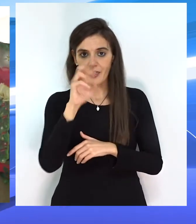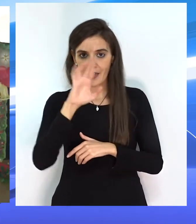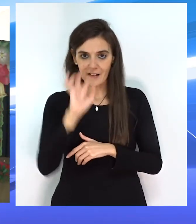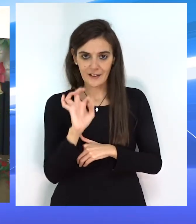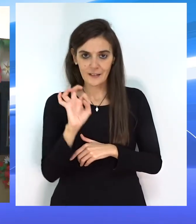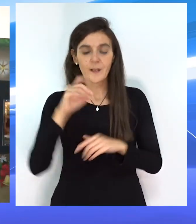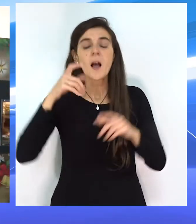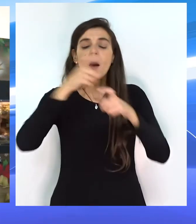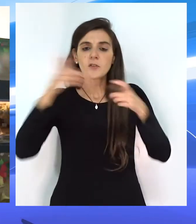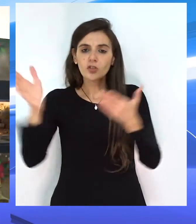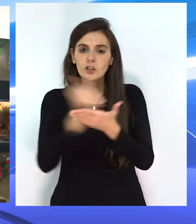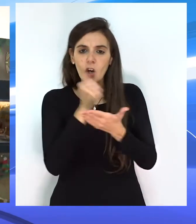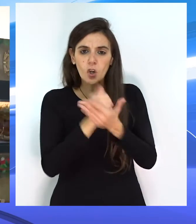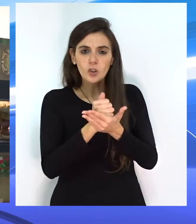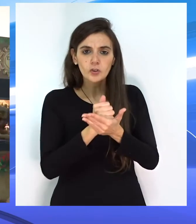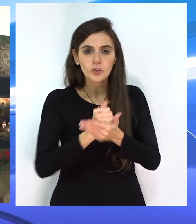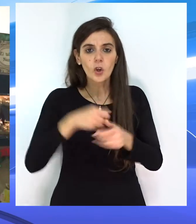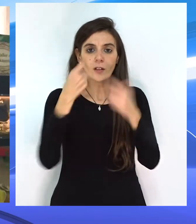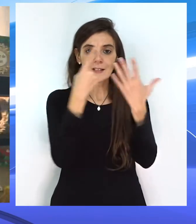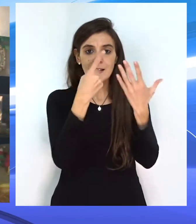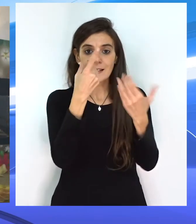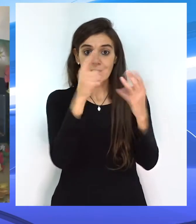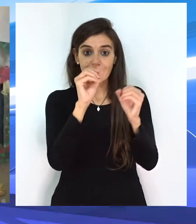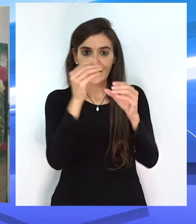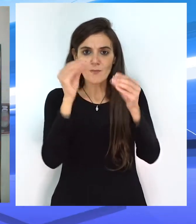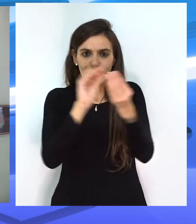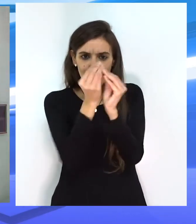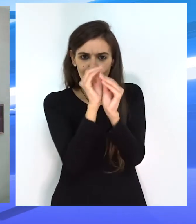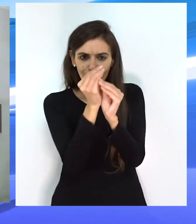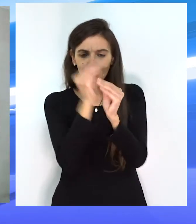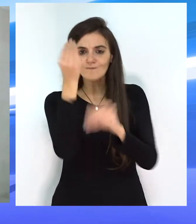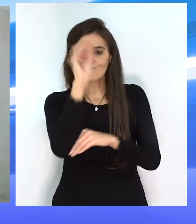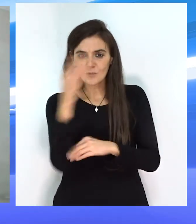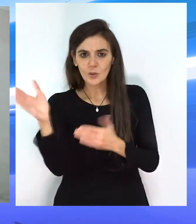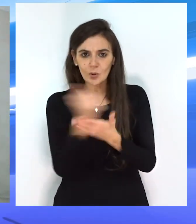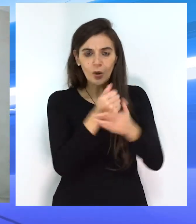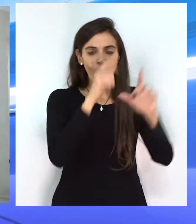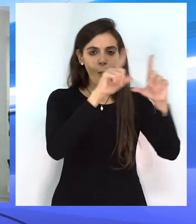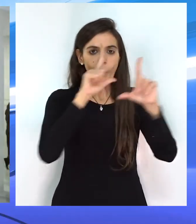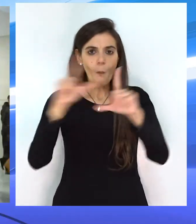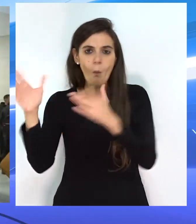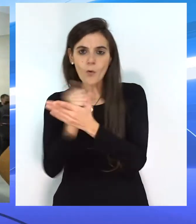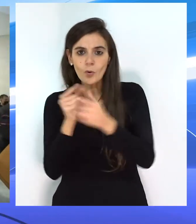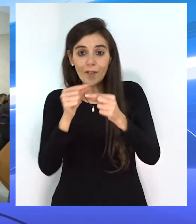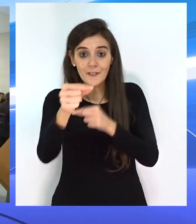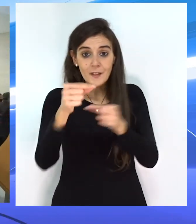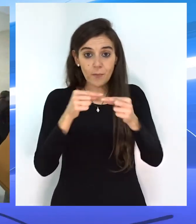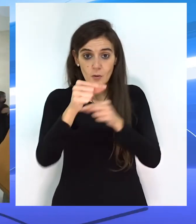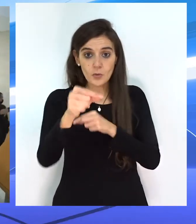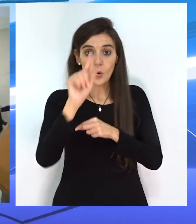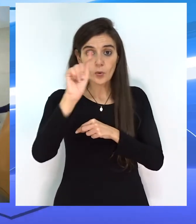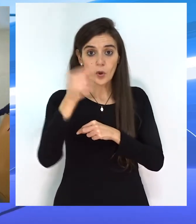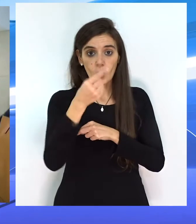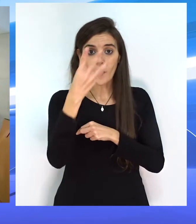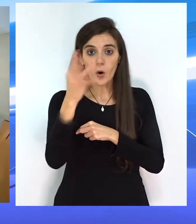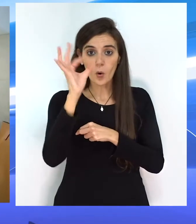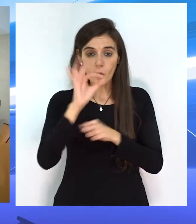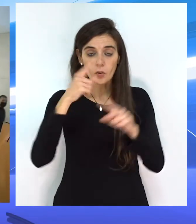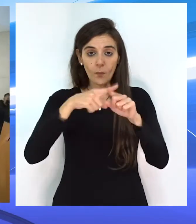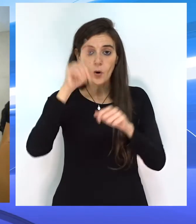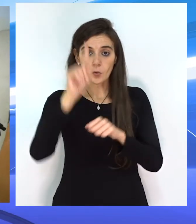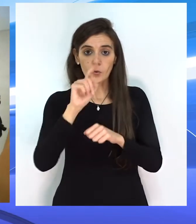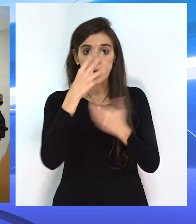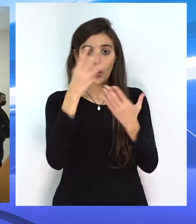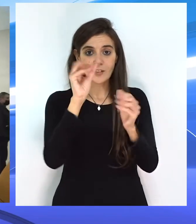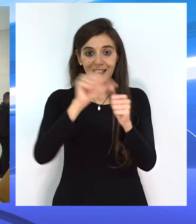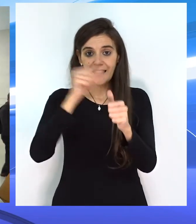total, el montaje está compuesto por alrededor de 60 piezas y cada uno de los pasajes tiene unas dimensiones aproximadas de 1,40